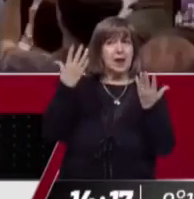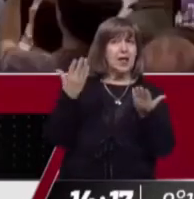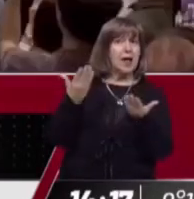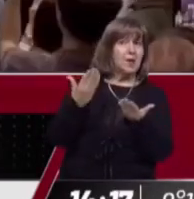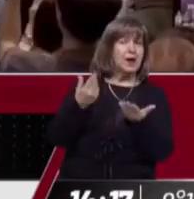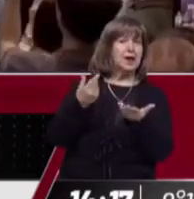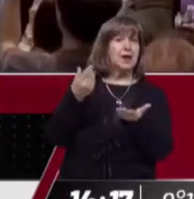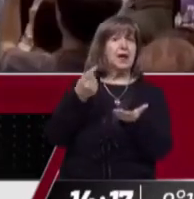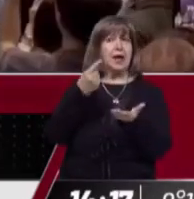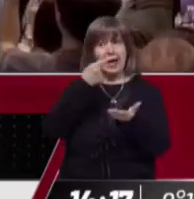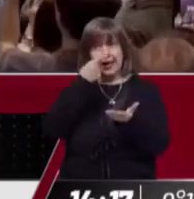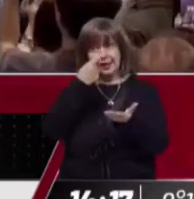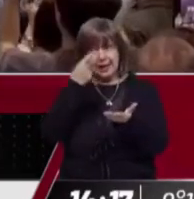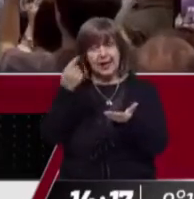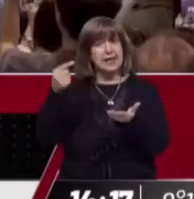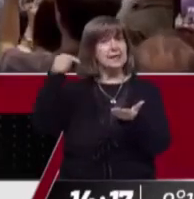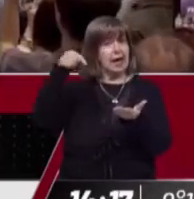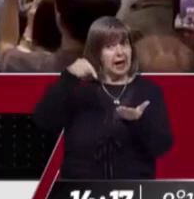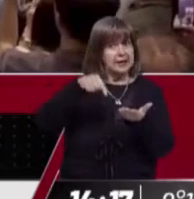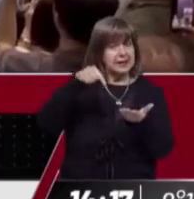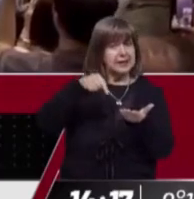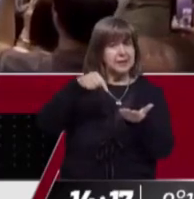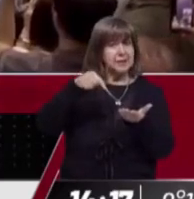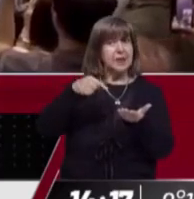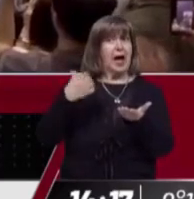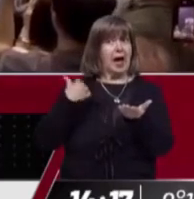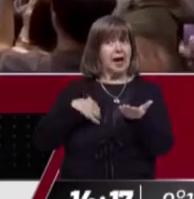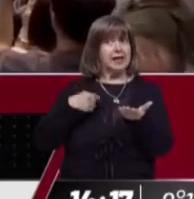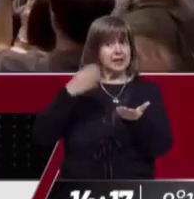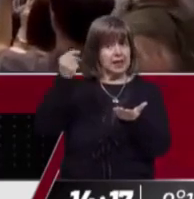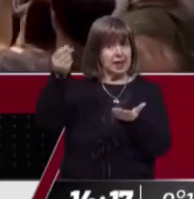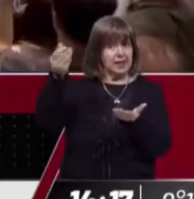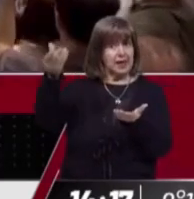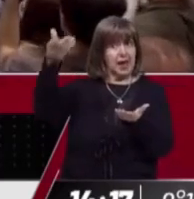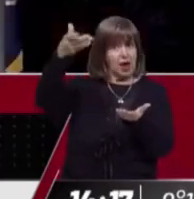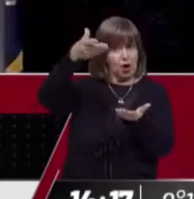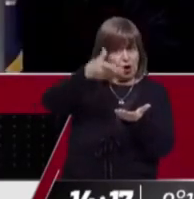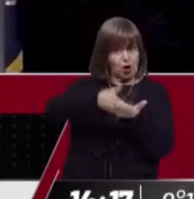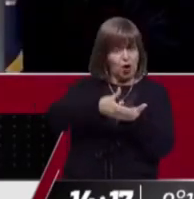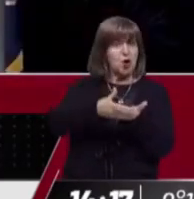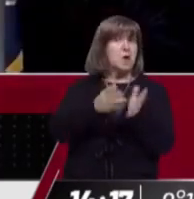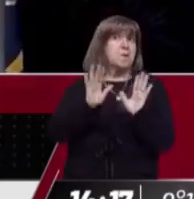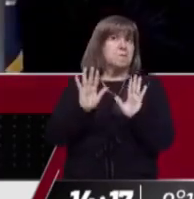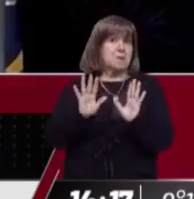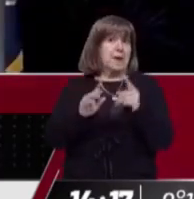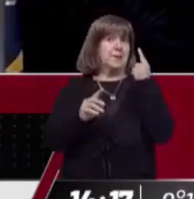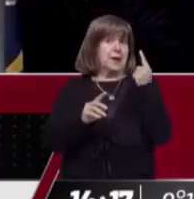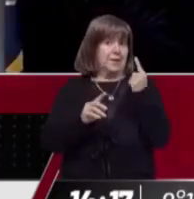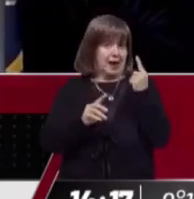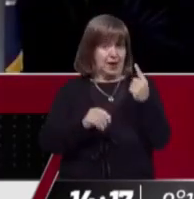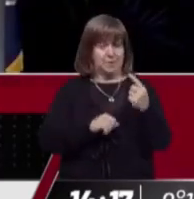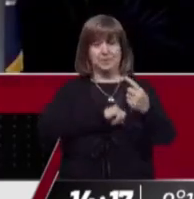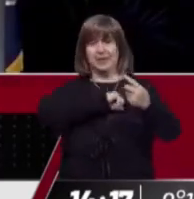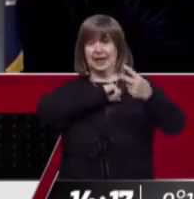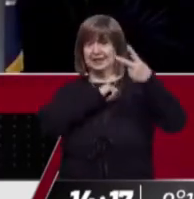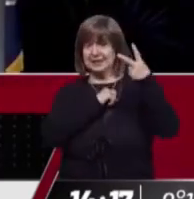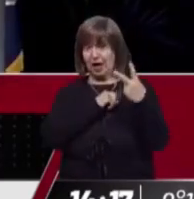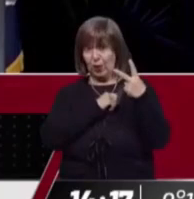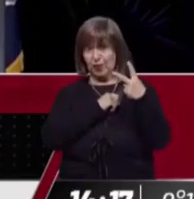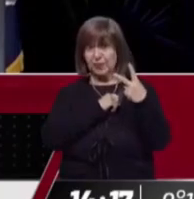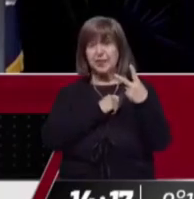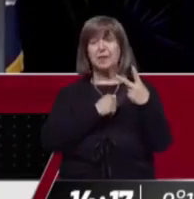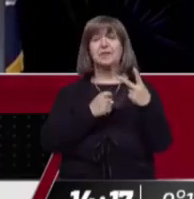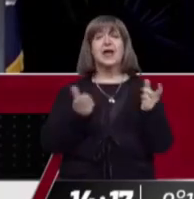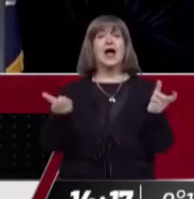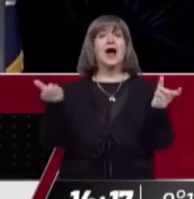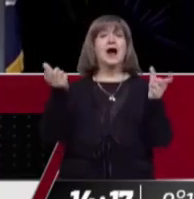interés por parte de OpenAI de invertir en la Argentina. Claro. Pero esa va a ser la primera parada. La Él segunda. también